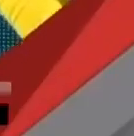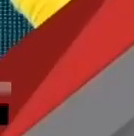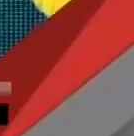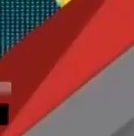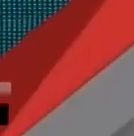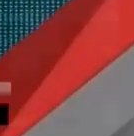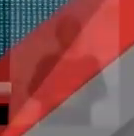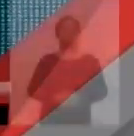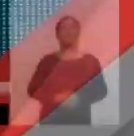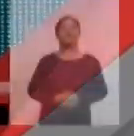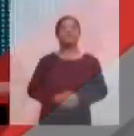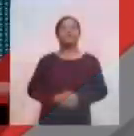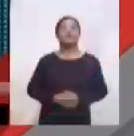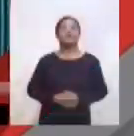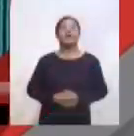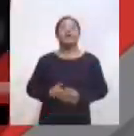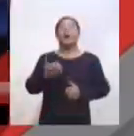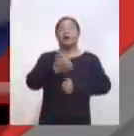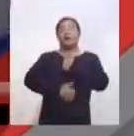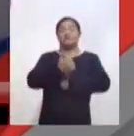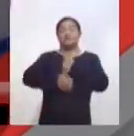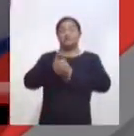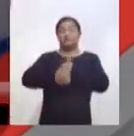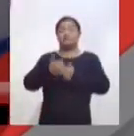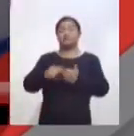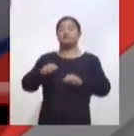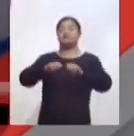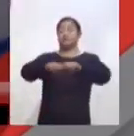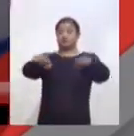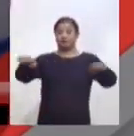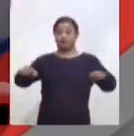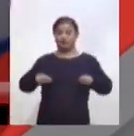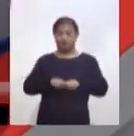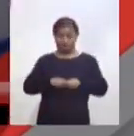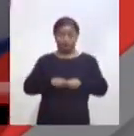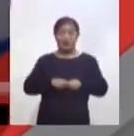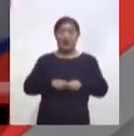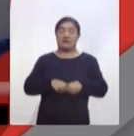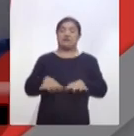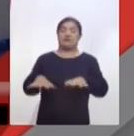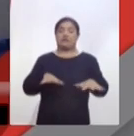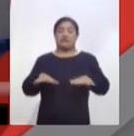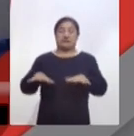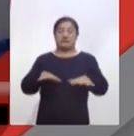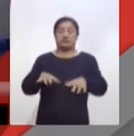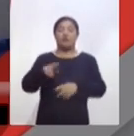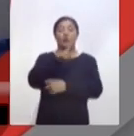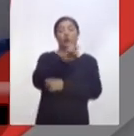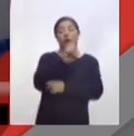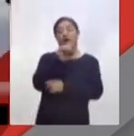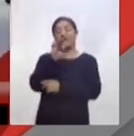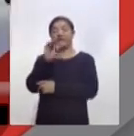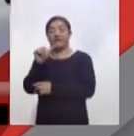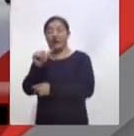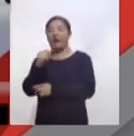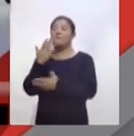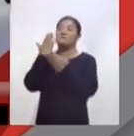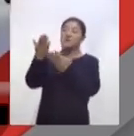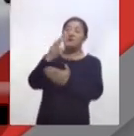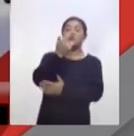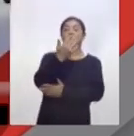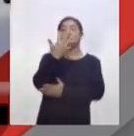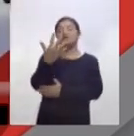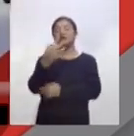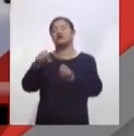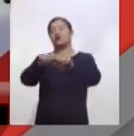La competencia a nivel de clubes más importante del mundo se tambalea, y es que la UEFA ha decidido convocar a las 55 federaciones que la